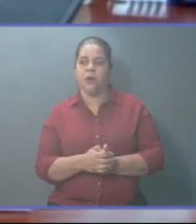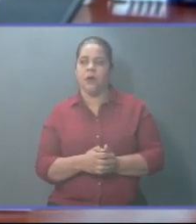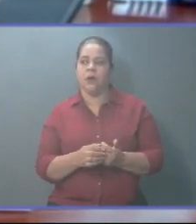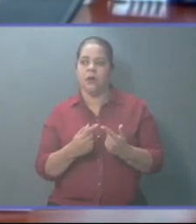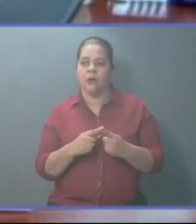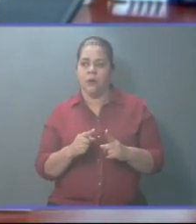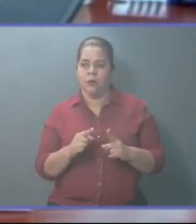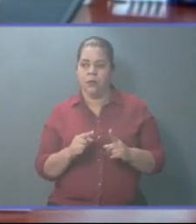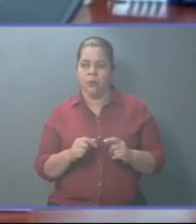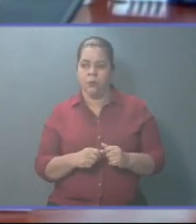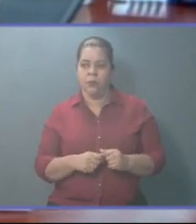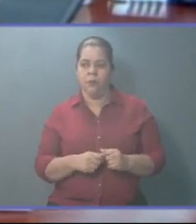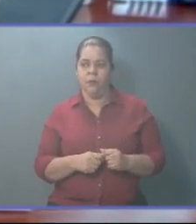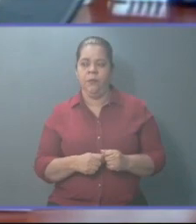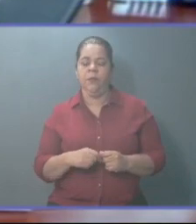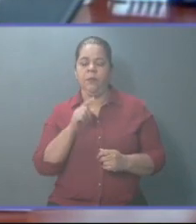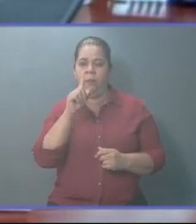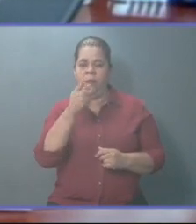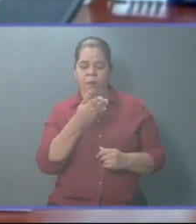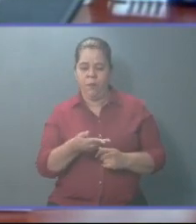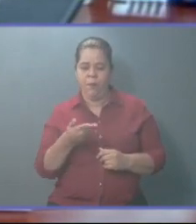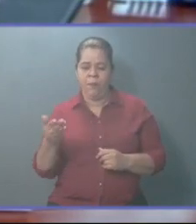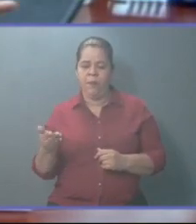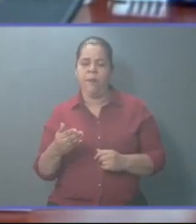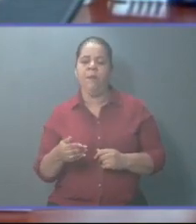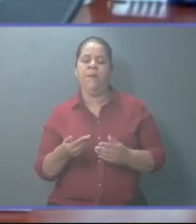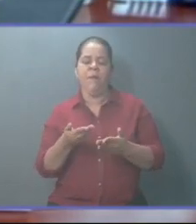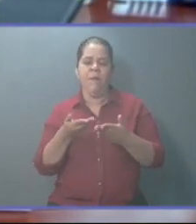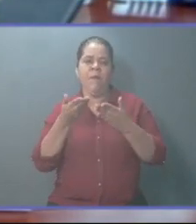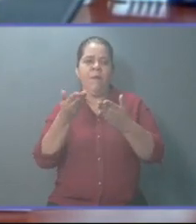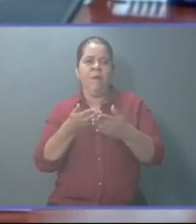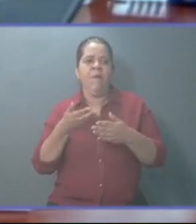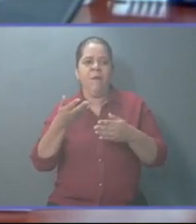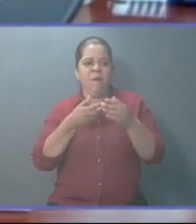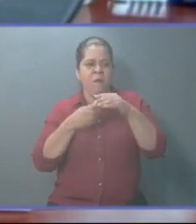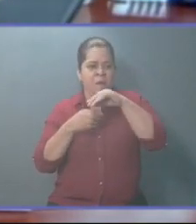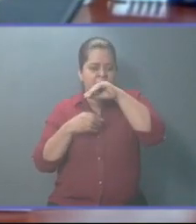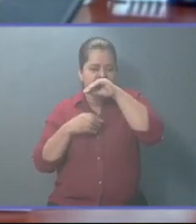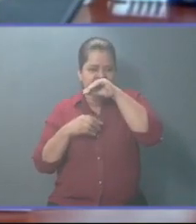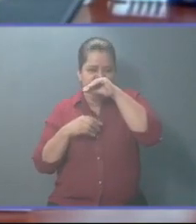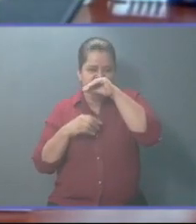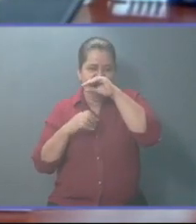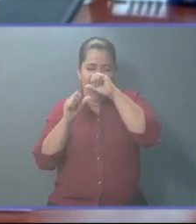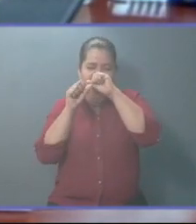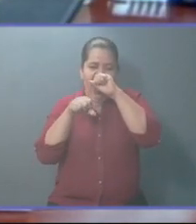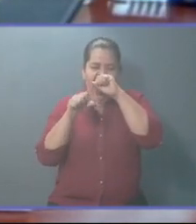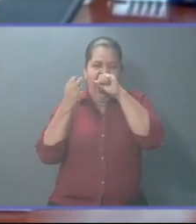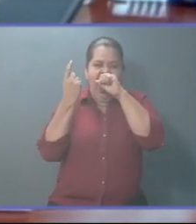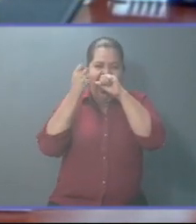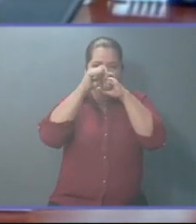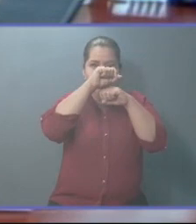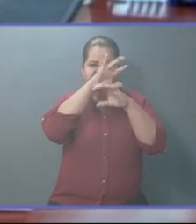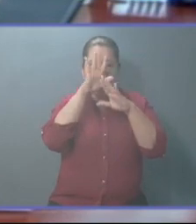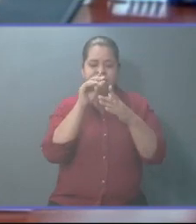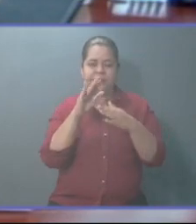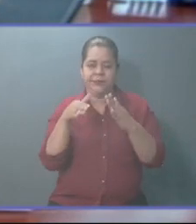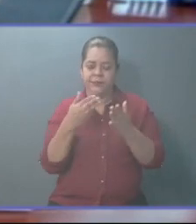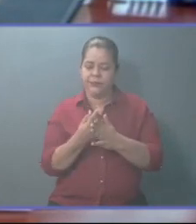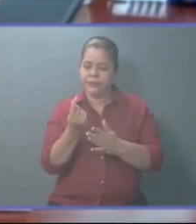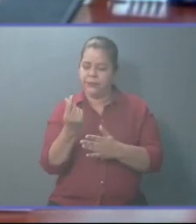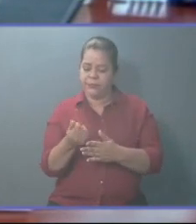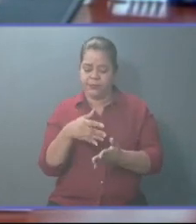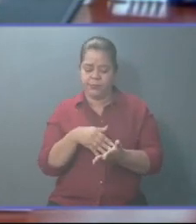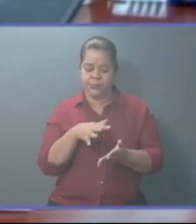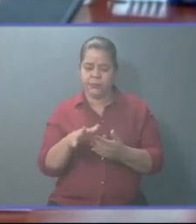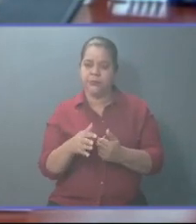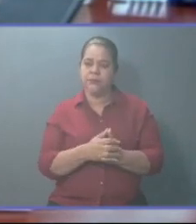Una acción que contribuye a eso es el tener claridad de que los fondos públicos